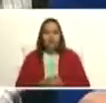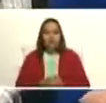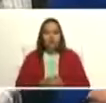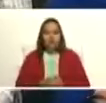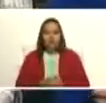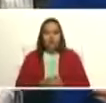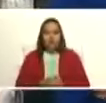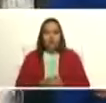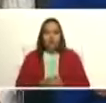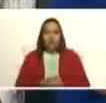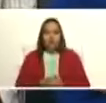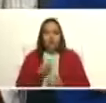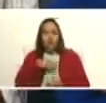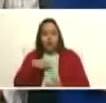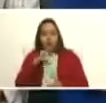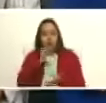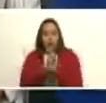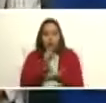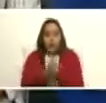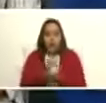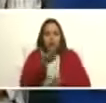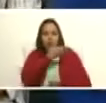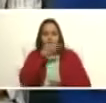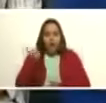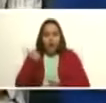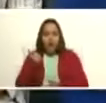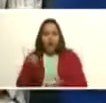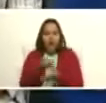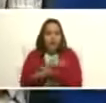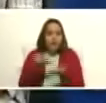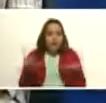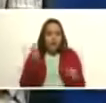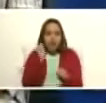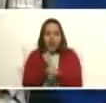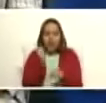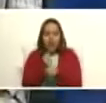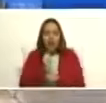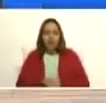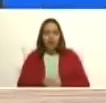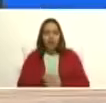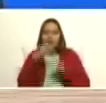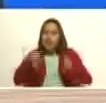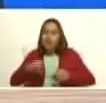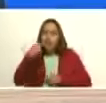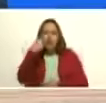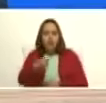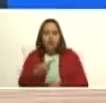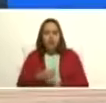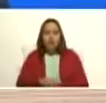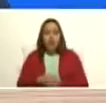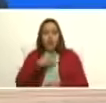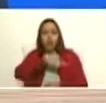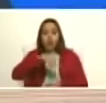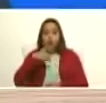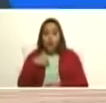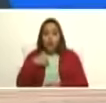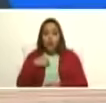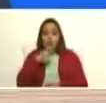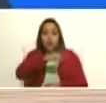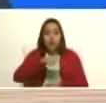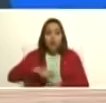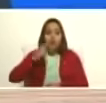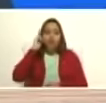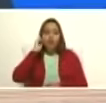Y vamos probando, mejorando, perfeccionando. Siempre lo he dicho. Nosotros, los